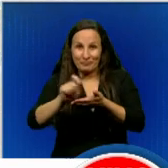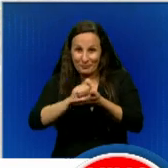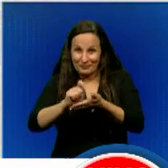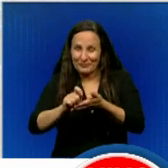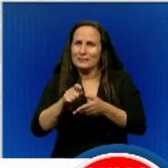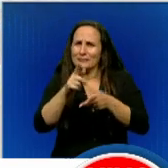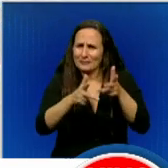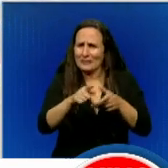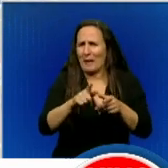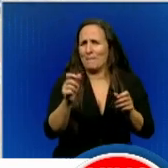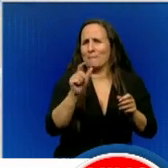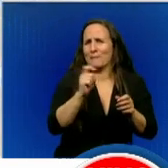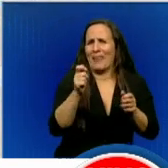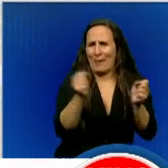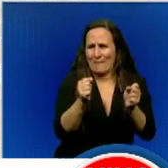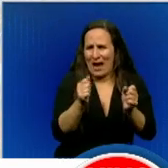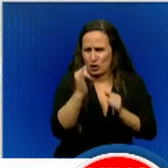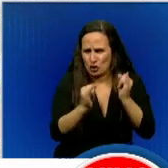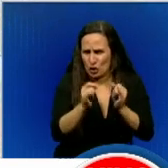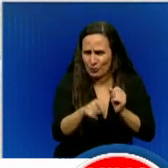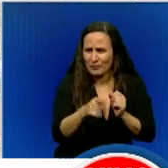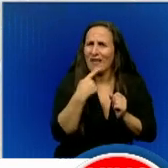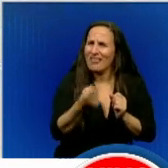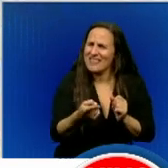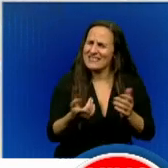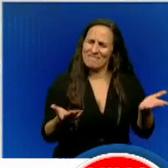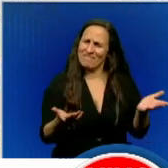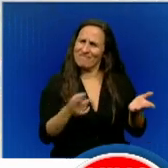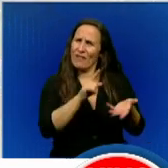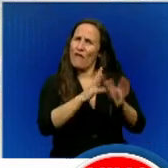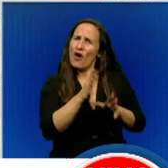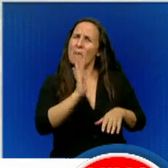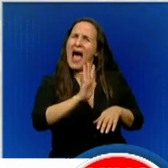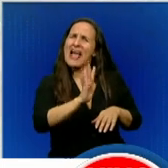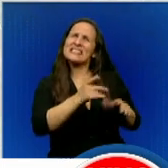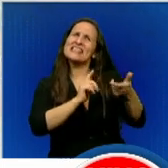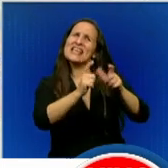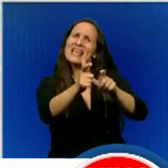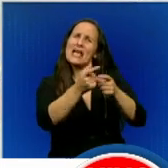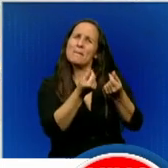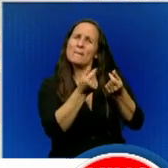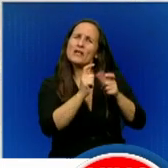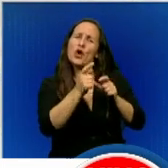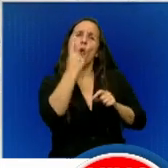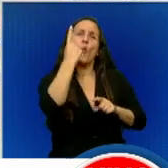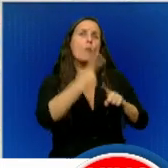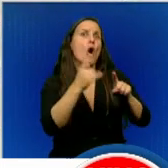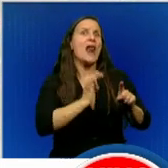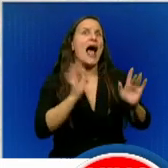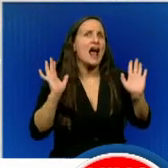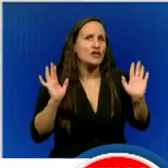reparen en este mes de mayo señalan que resulta criticable esta metodología de actualizar los importes una vez al año